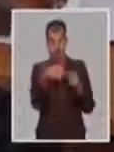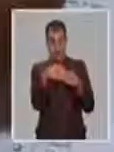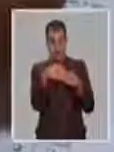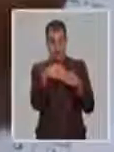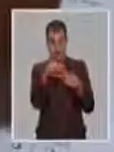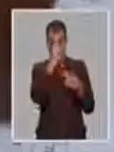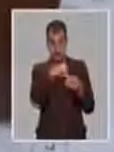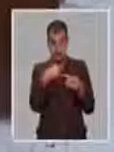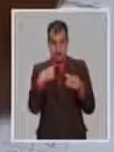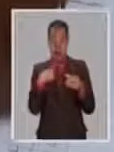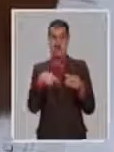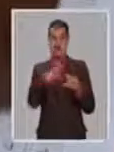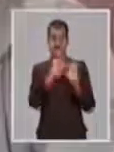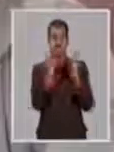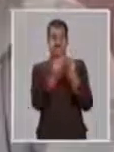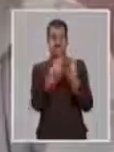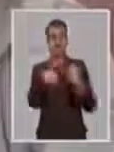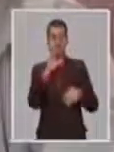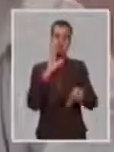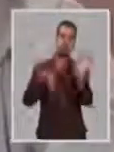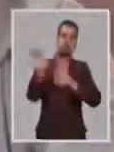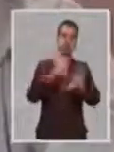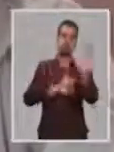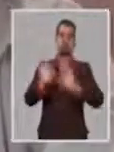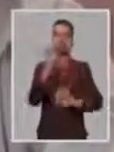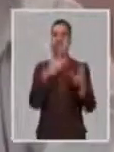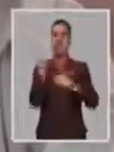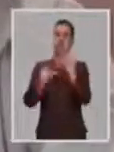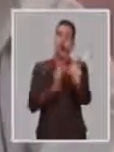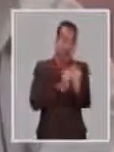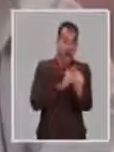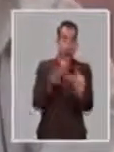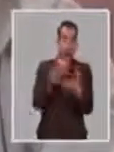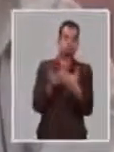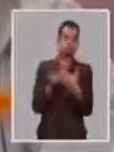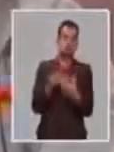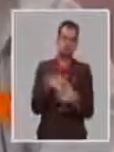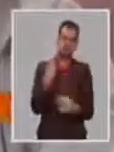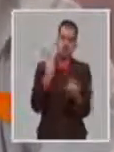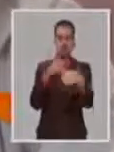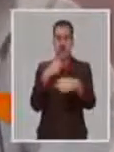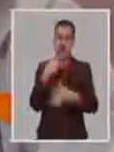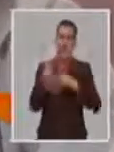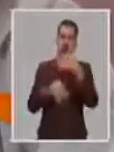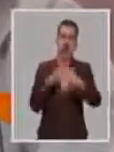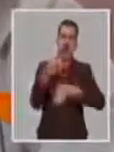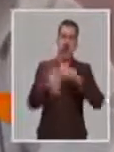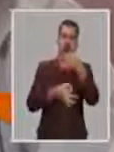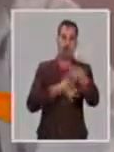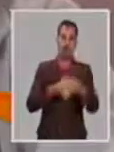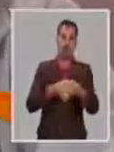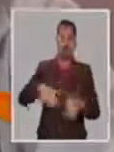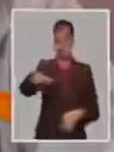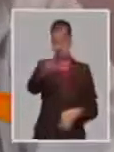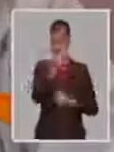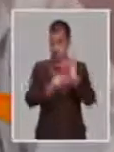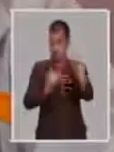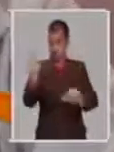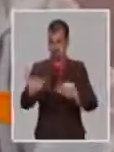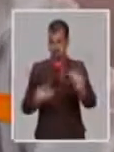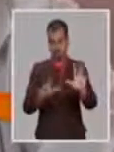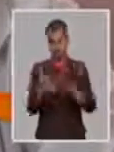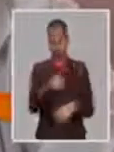de los candidatos a participar en el estudio. Comenzamos procesos de ir reclutando y ir entrevistando a todo el personal, o sea, a todos los